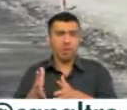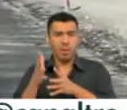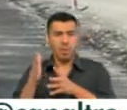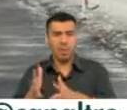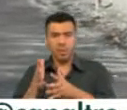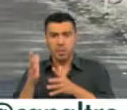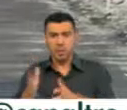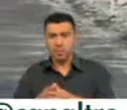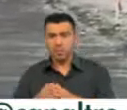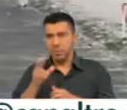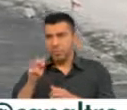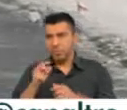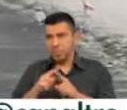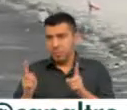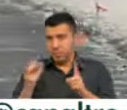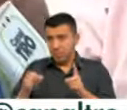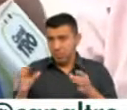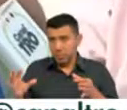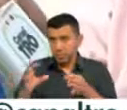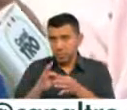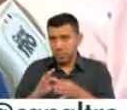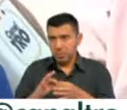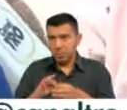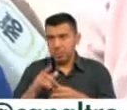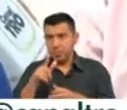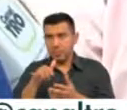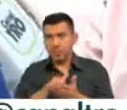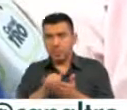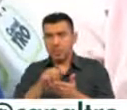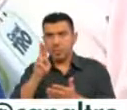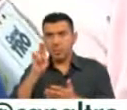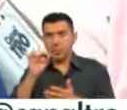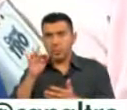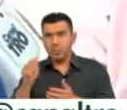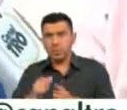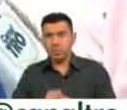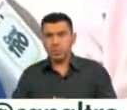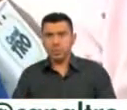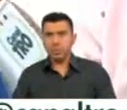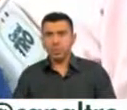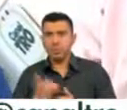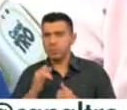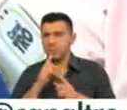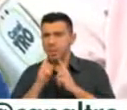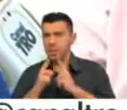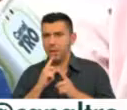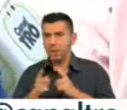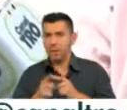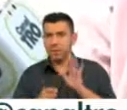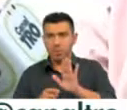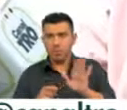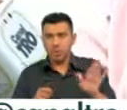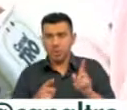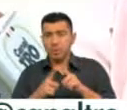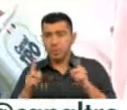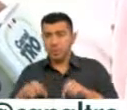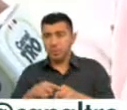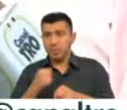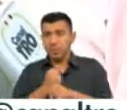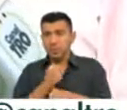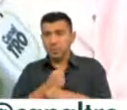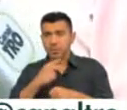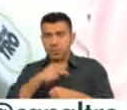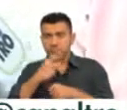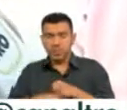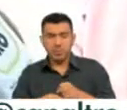con la aeronáutica civil la ruta ocaña cúcuta había existido ya unas conversaciones y ellos están proyectando también en trabajos desde